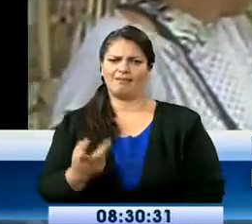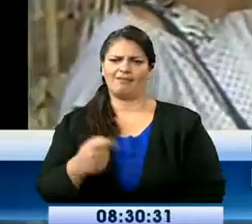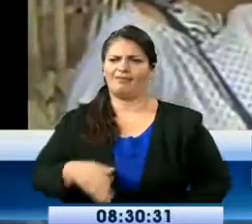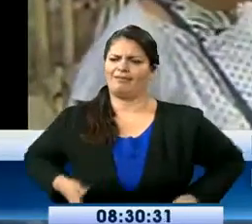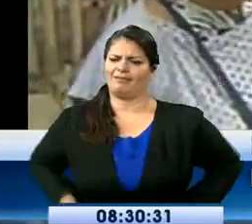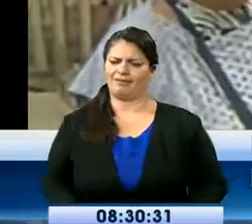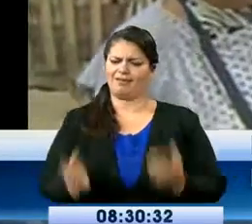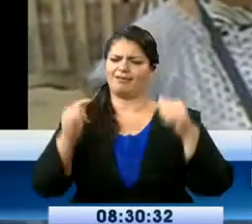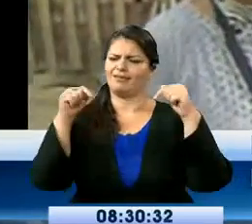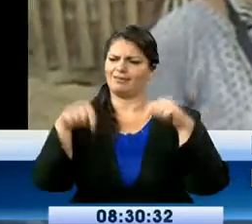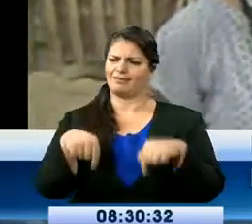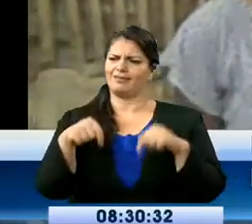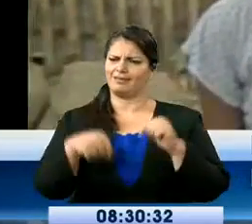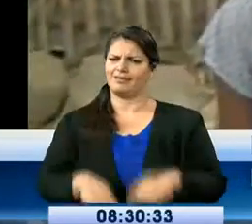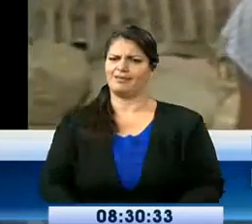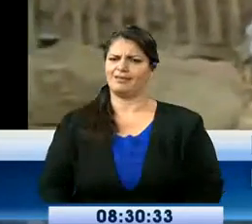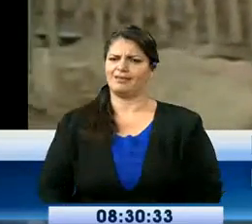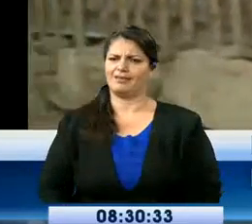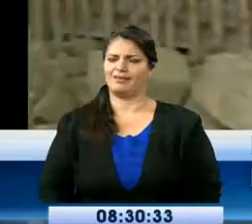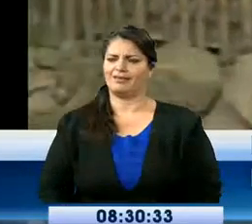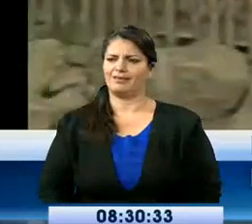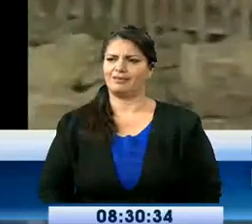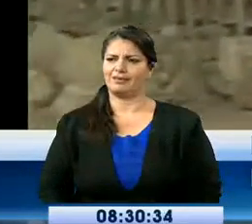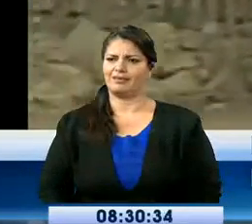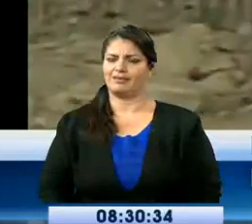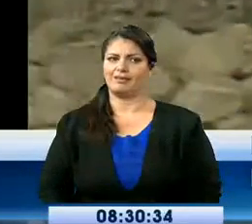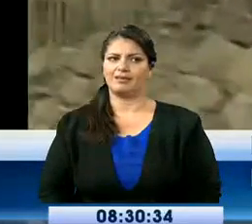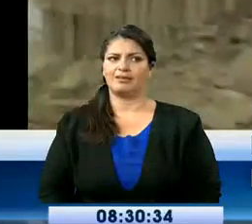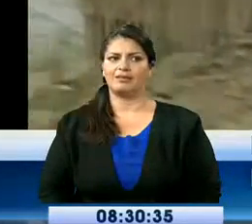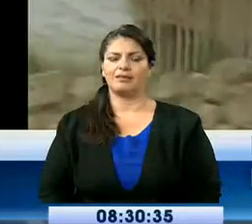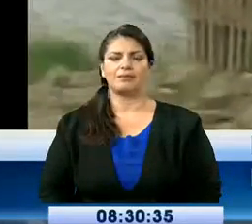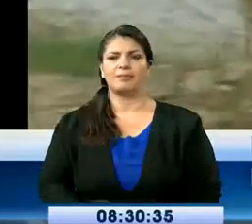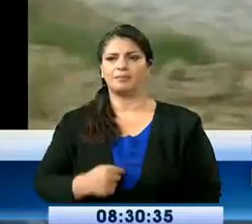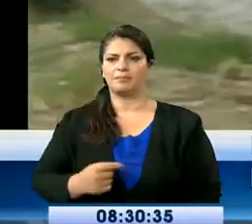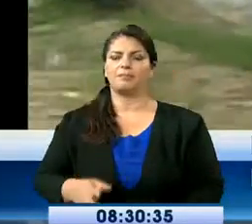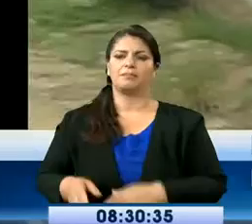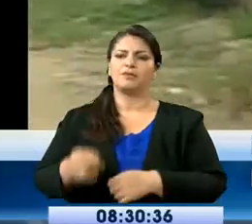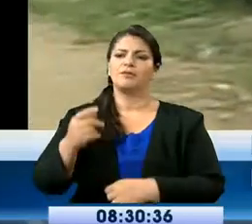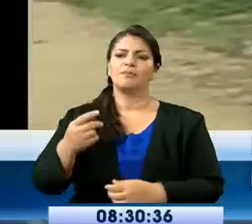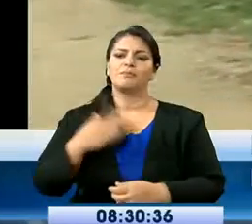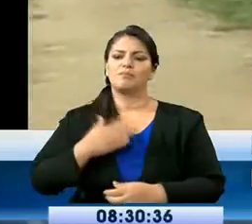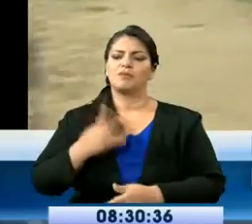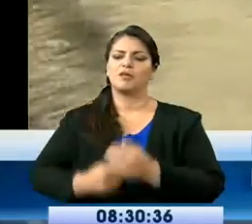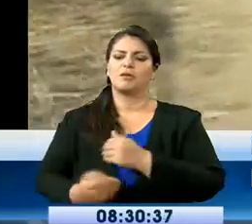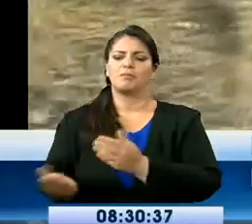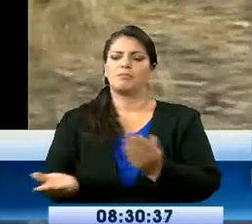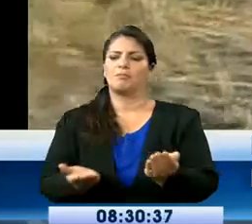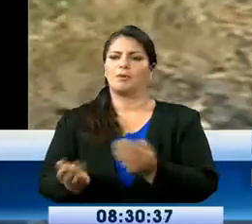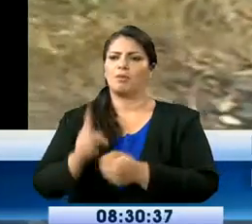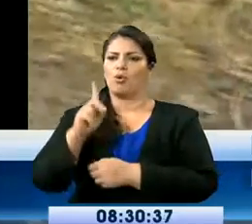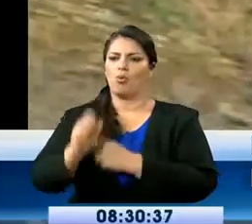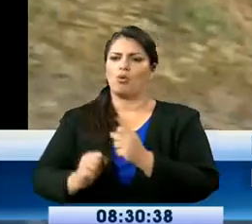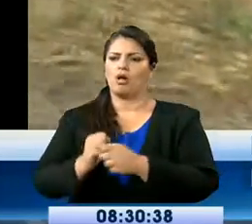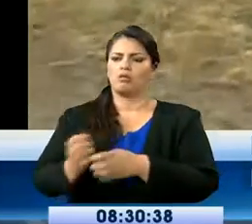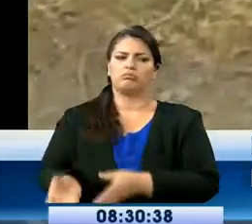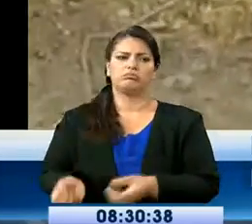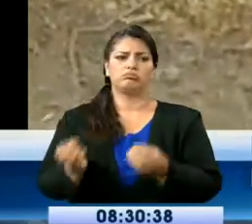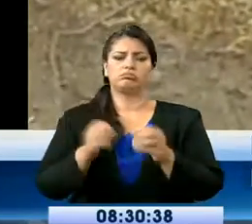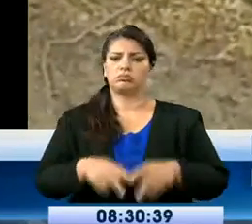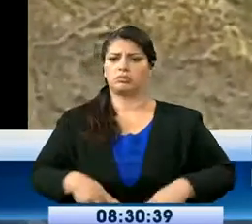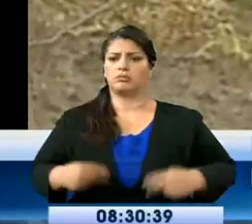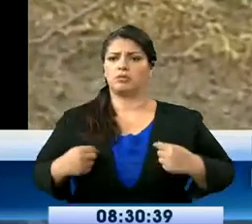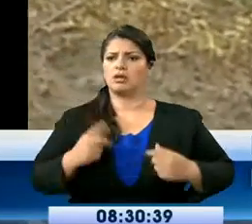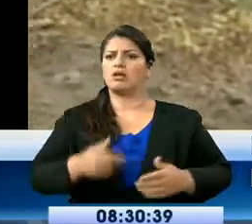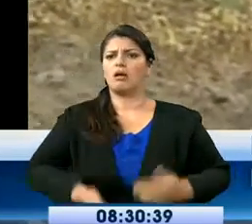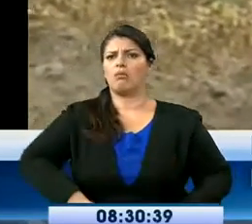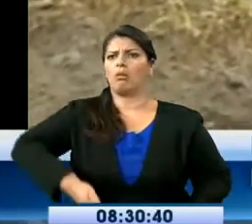ella vino chiquita, de un año vino aquí. Por eso digo que nosotros vivíamos en el suburbio, y como ancharon las calles, nos trajeron aquí a